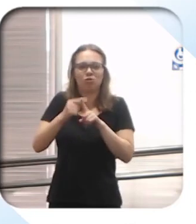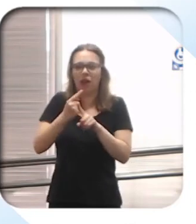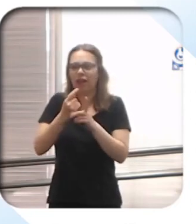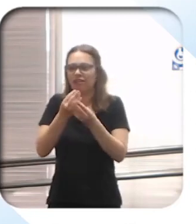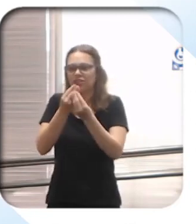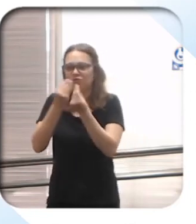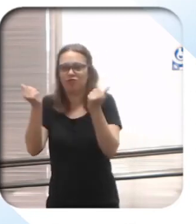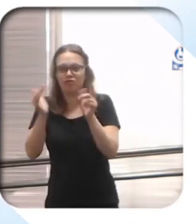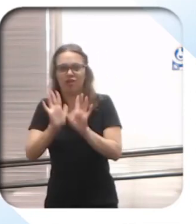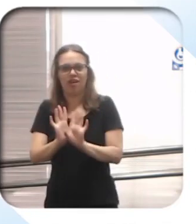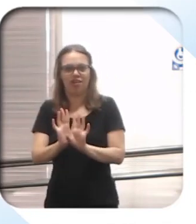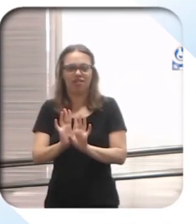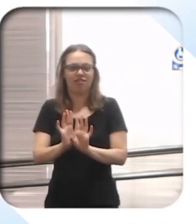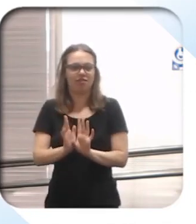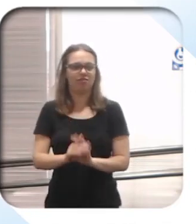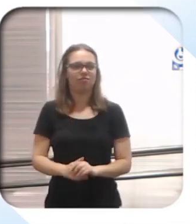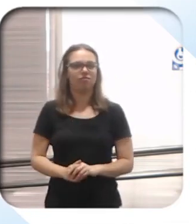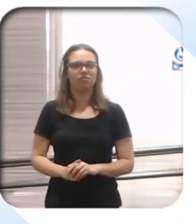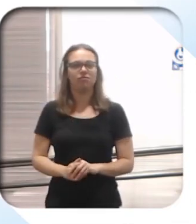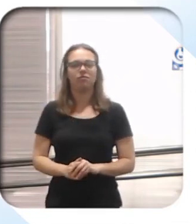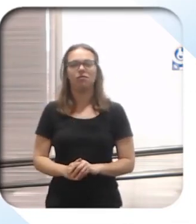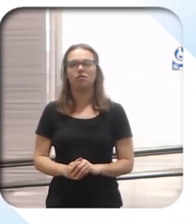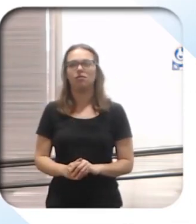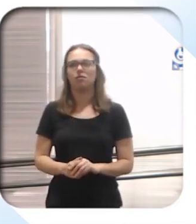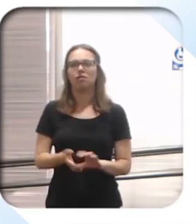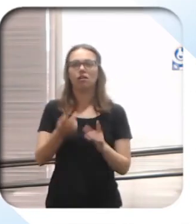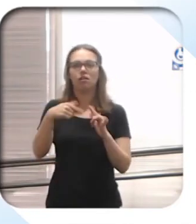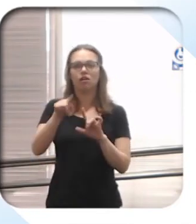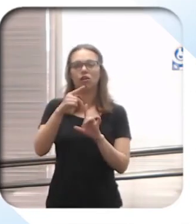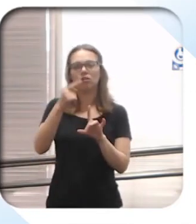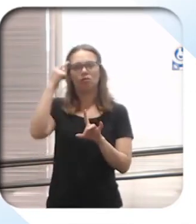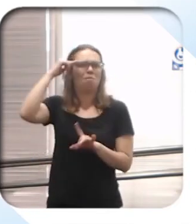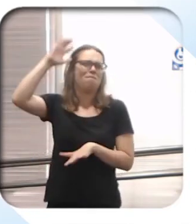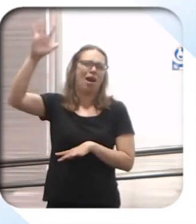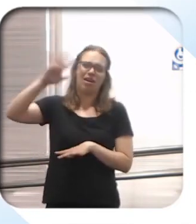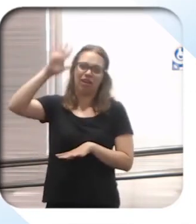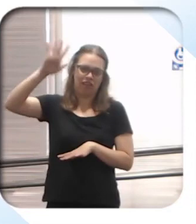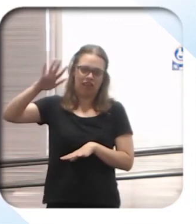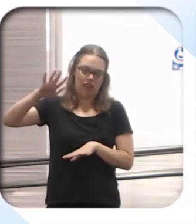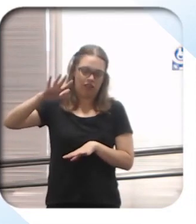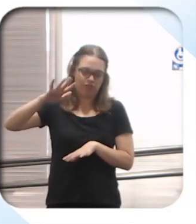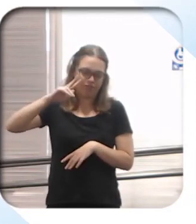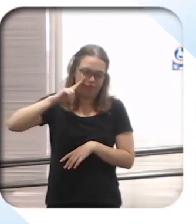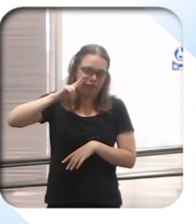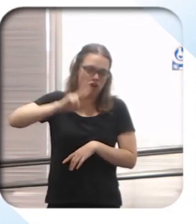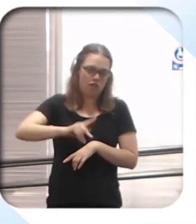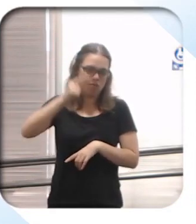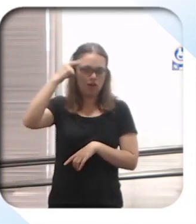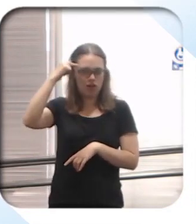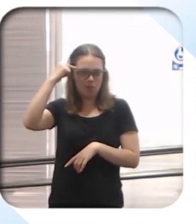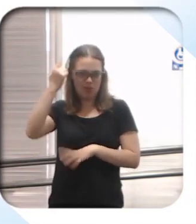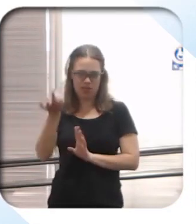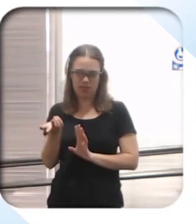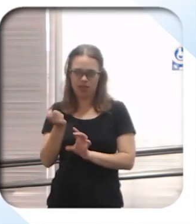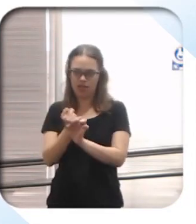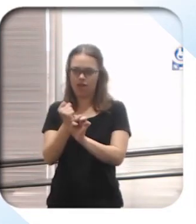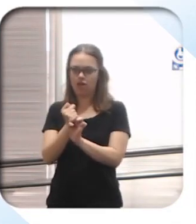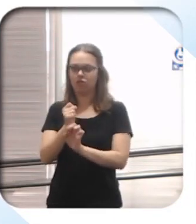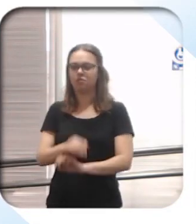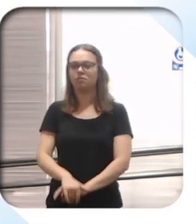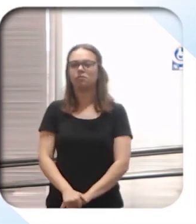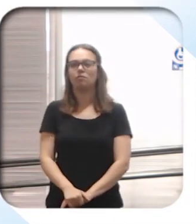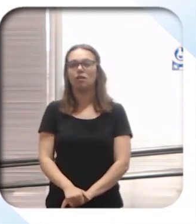tengan más. Bueno, de lo que ustedes se puedan imaginar hemos visto con la experiencia.